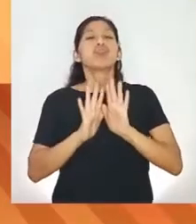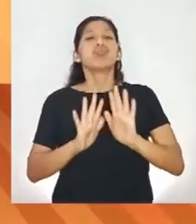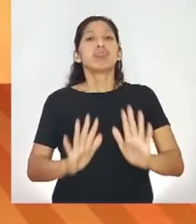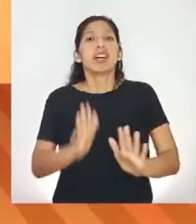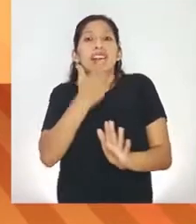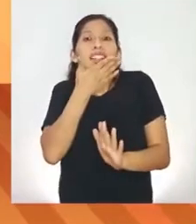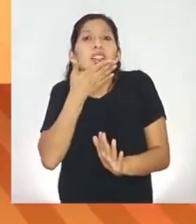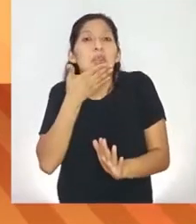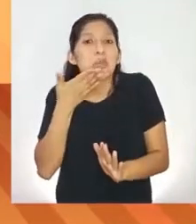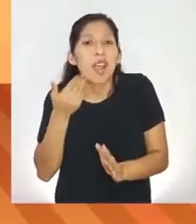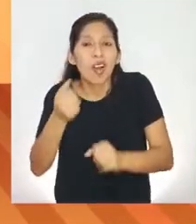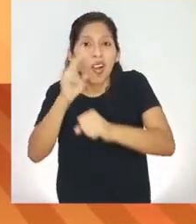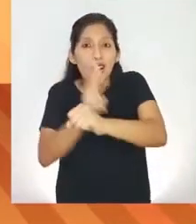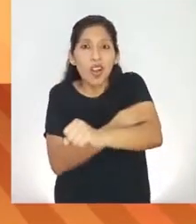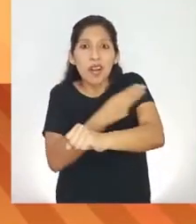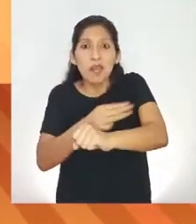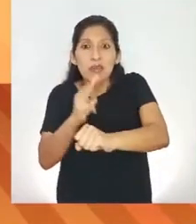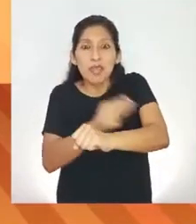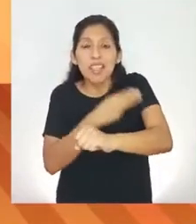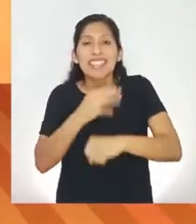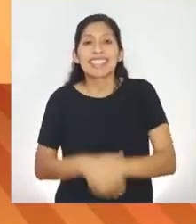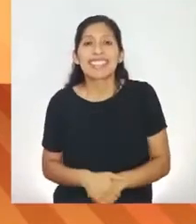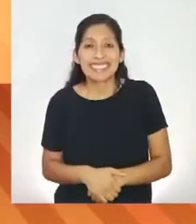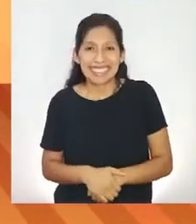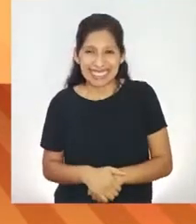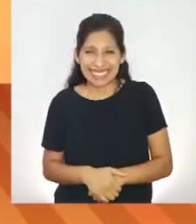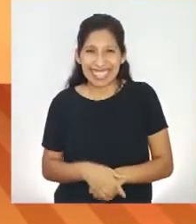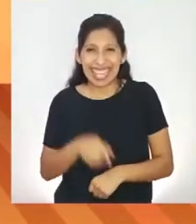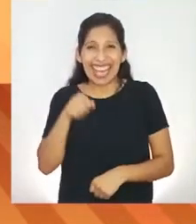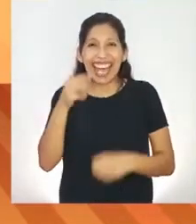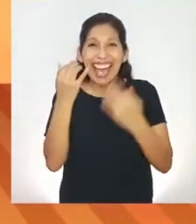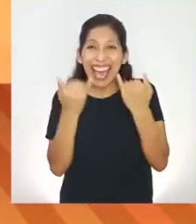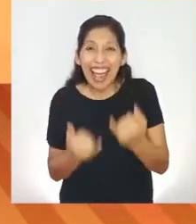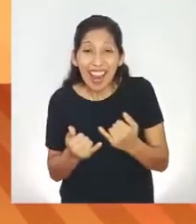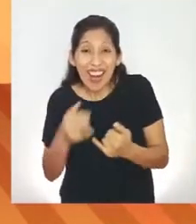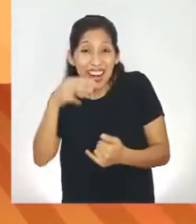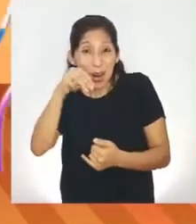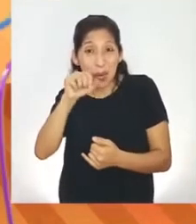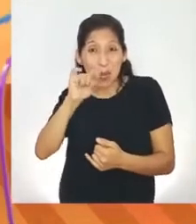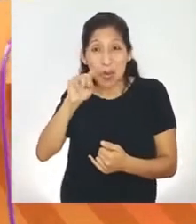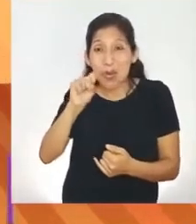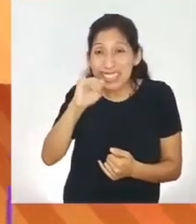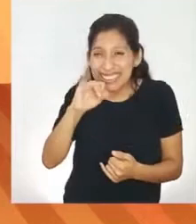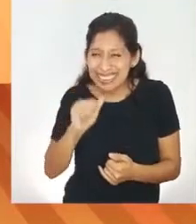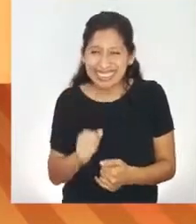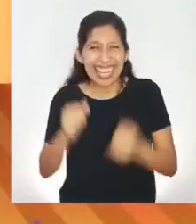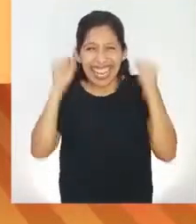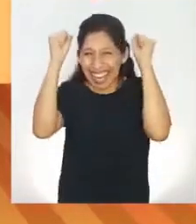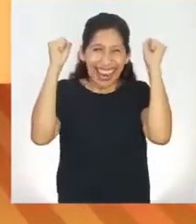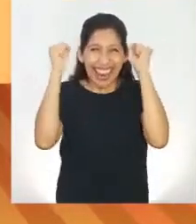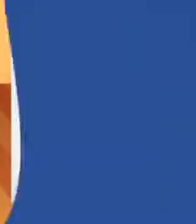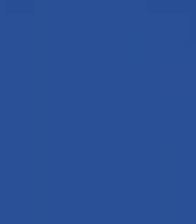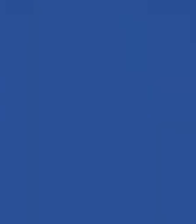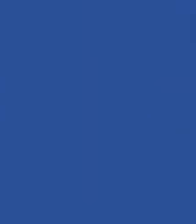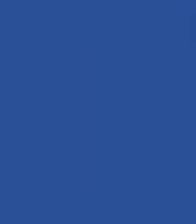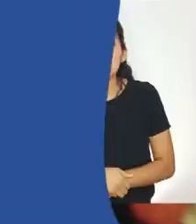¿Y qué mejor que hacerlo con la música que trae Anda Musicreando?